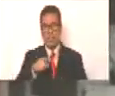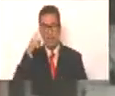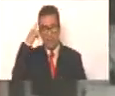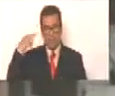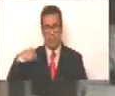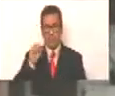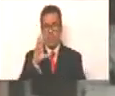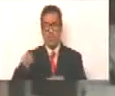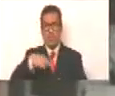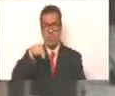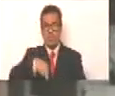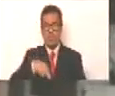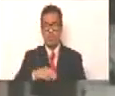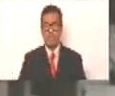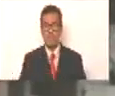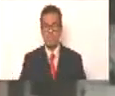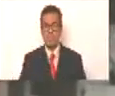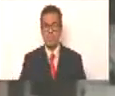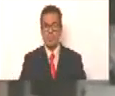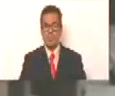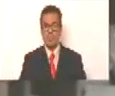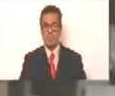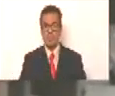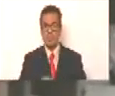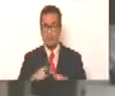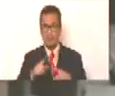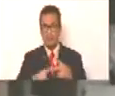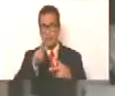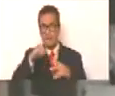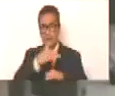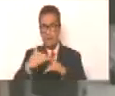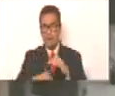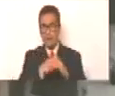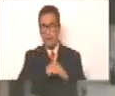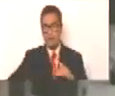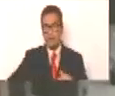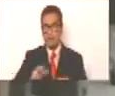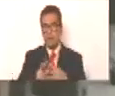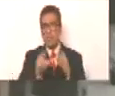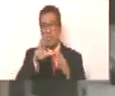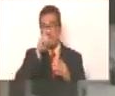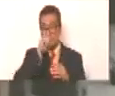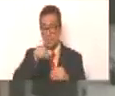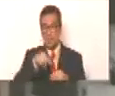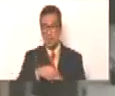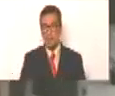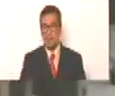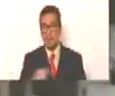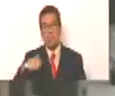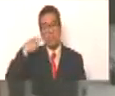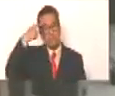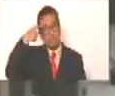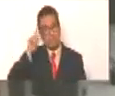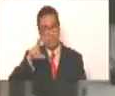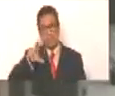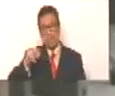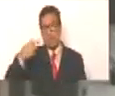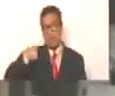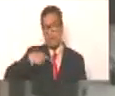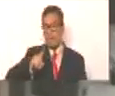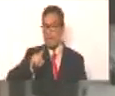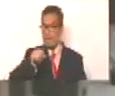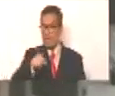Nacional como segunda vicepresidenta por 3 años consecutivos. Quizás sin tener mérito, quizás no